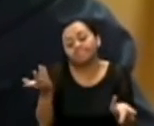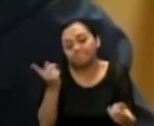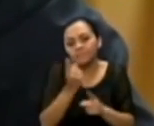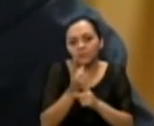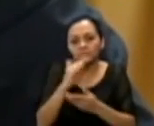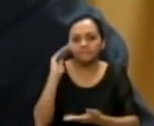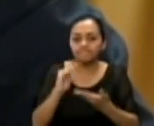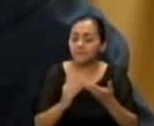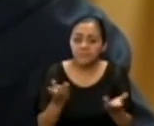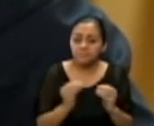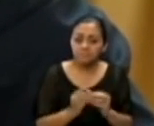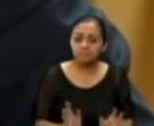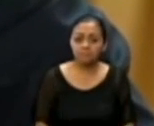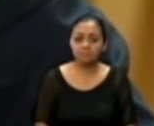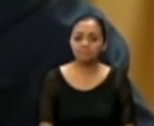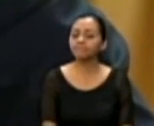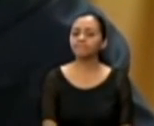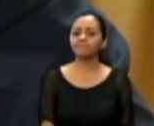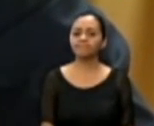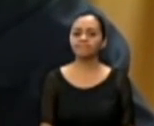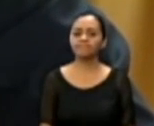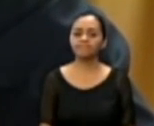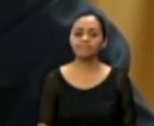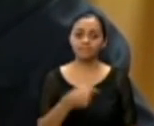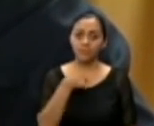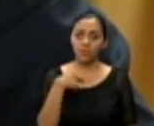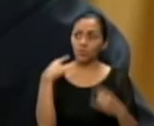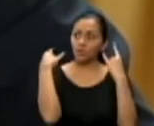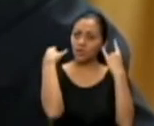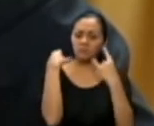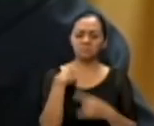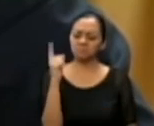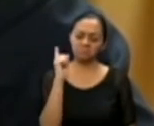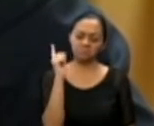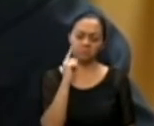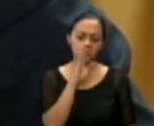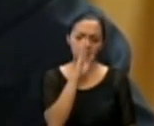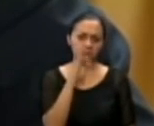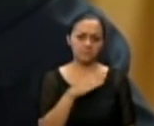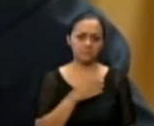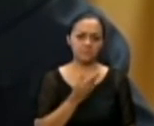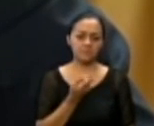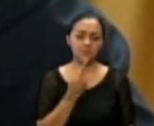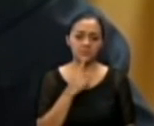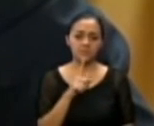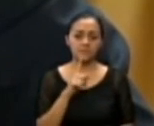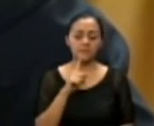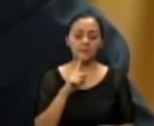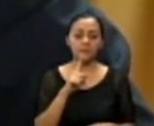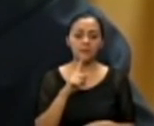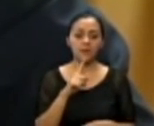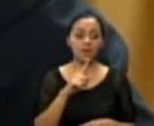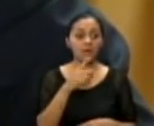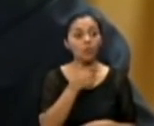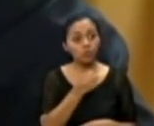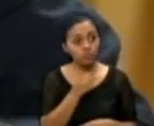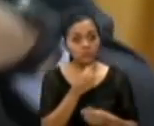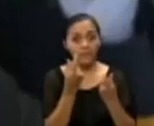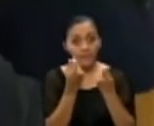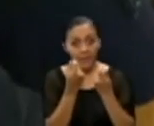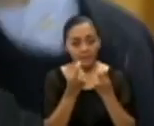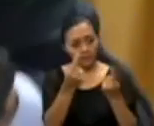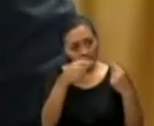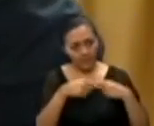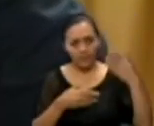disminuir nosotros no nos enriquecemos con los cargos públicos como digo pepe mujica el que le guste la plata que no venga a la